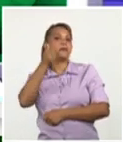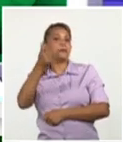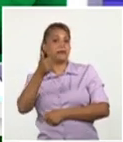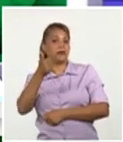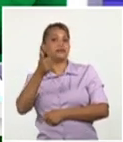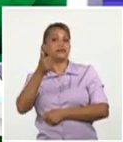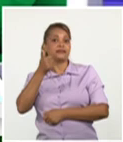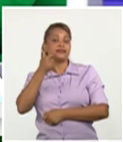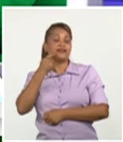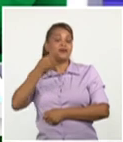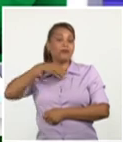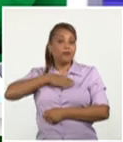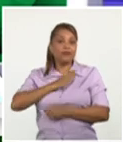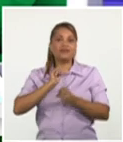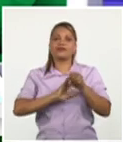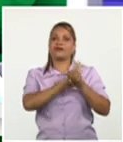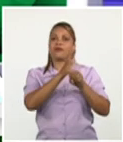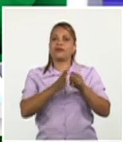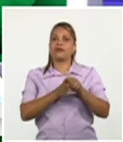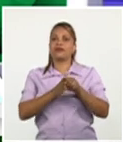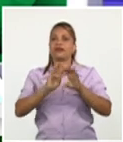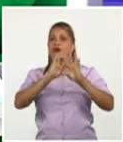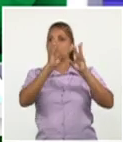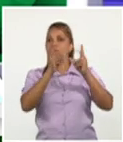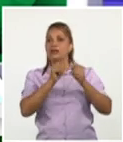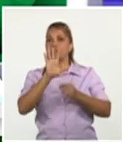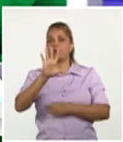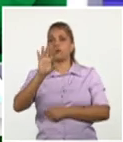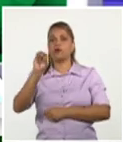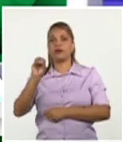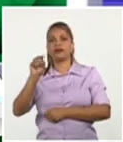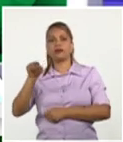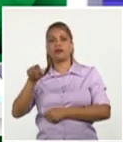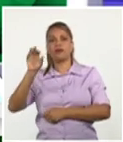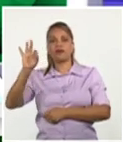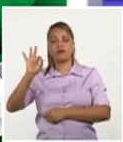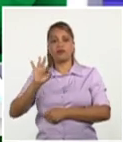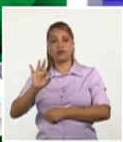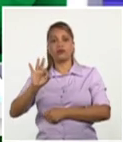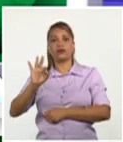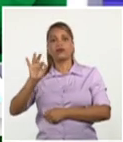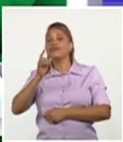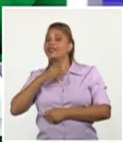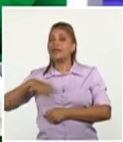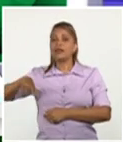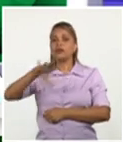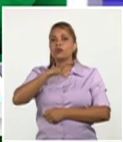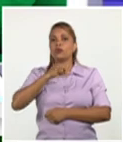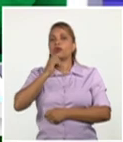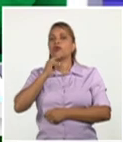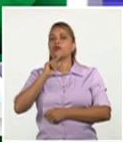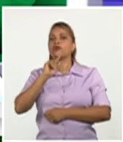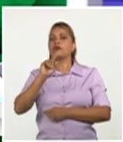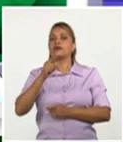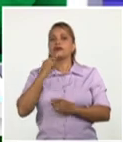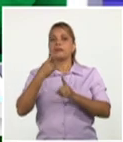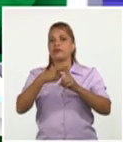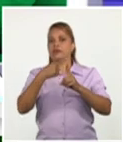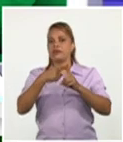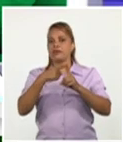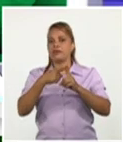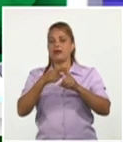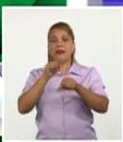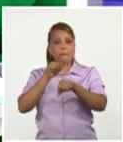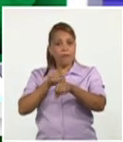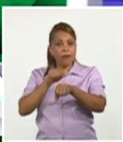el 50,8% de todos los pacientes diagnosticados en Cuba. En el momento del